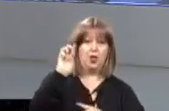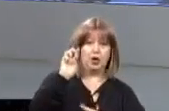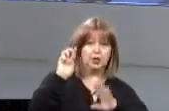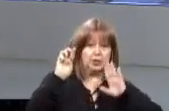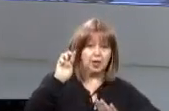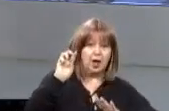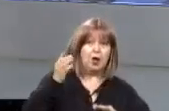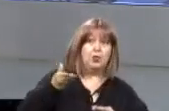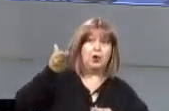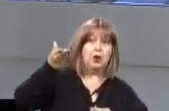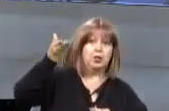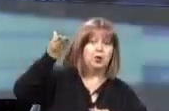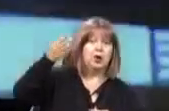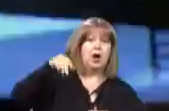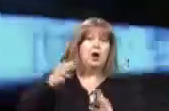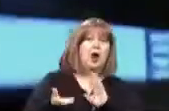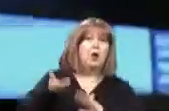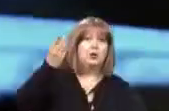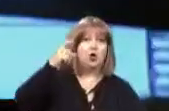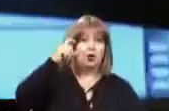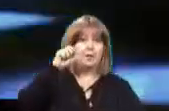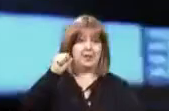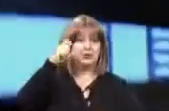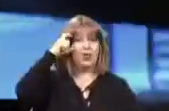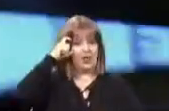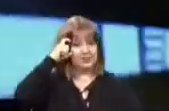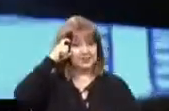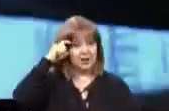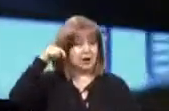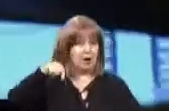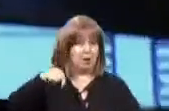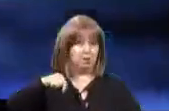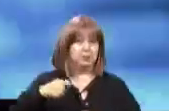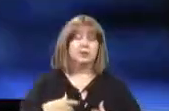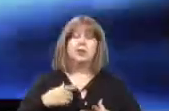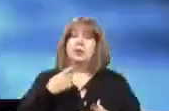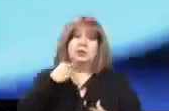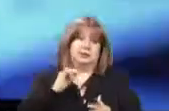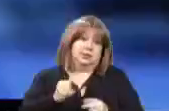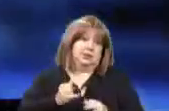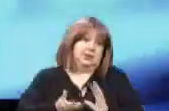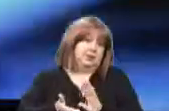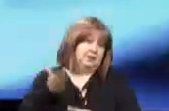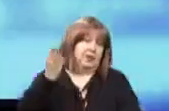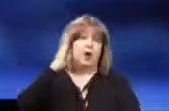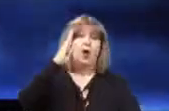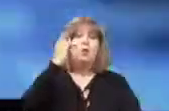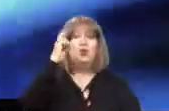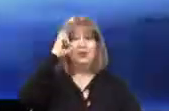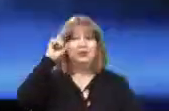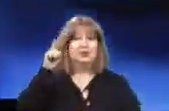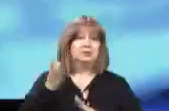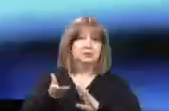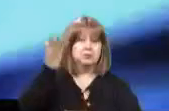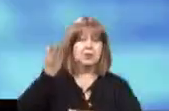pasa estacionalmente que el dólar aumenta, todos los diciembre aumenta, y en general el dólar blue tiene mayor volumen que el dólar financiero, que